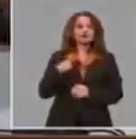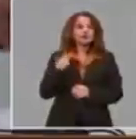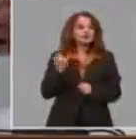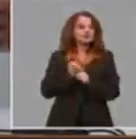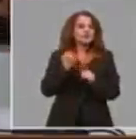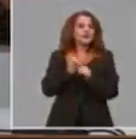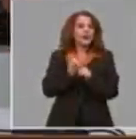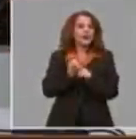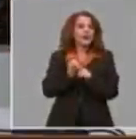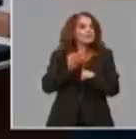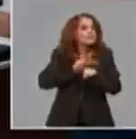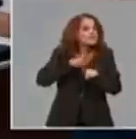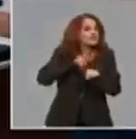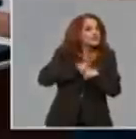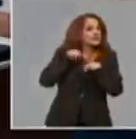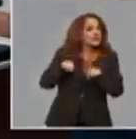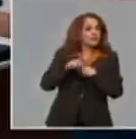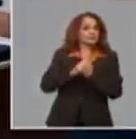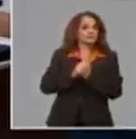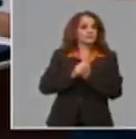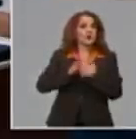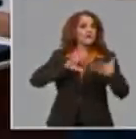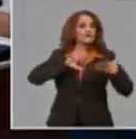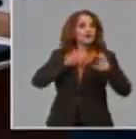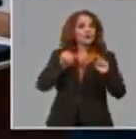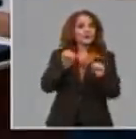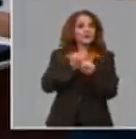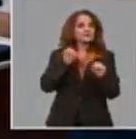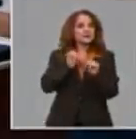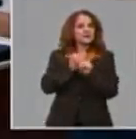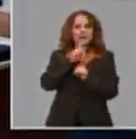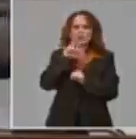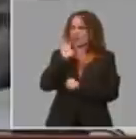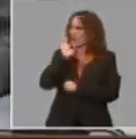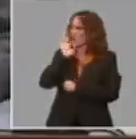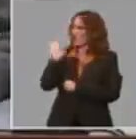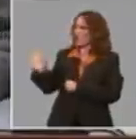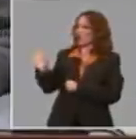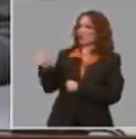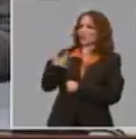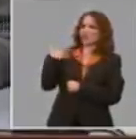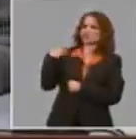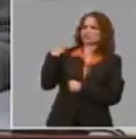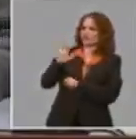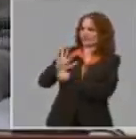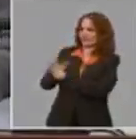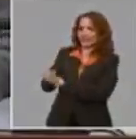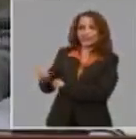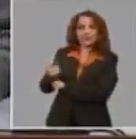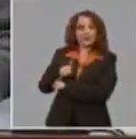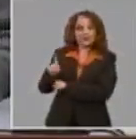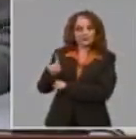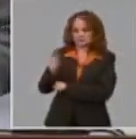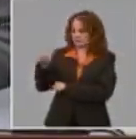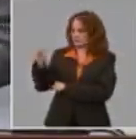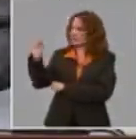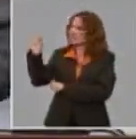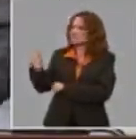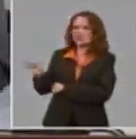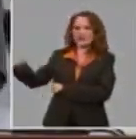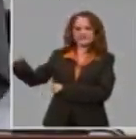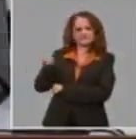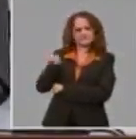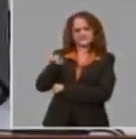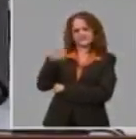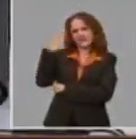nueve meses de abusar nos da la posibilidad que la gente entendiendo su error también